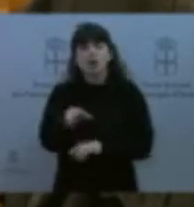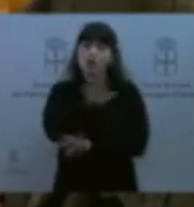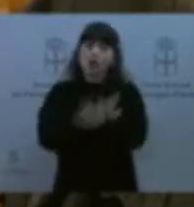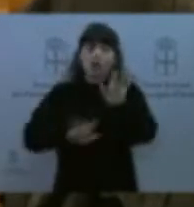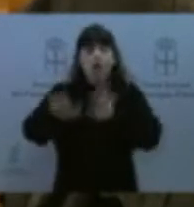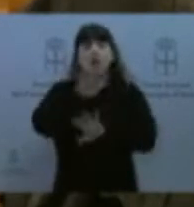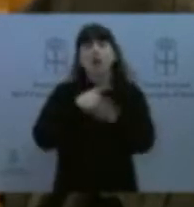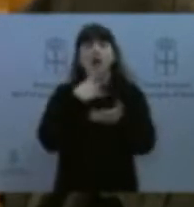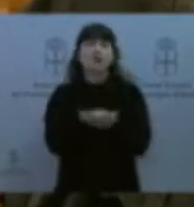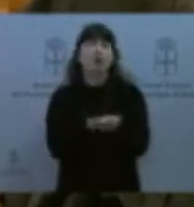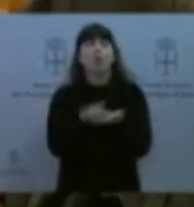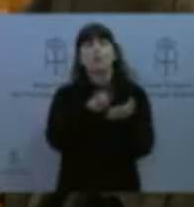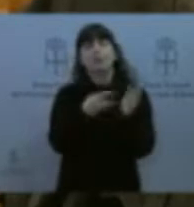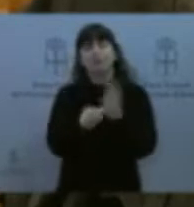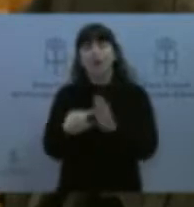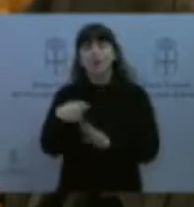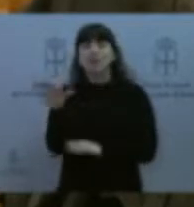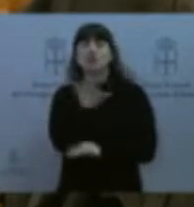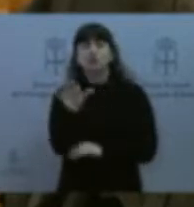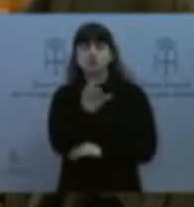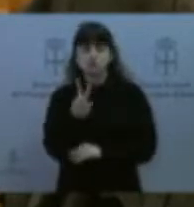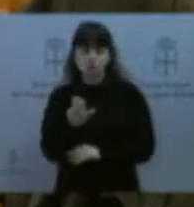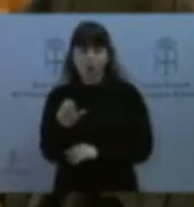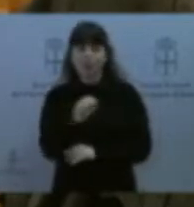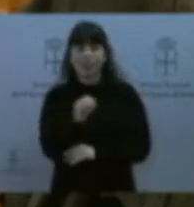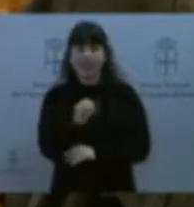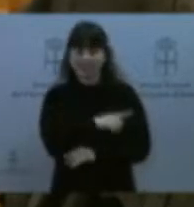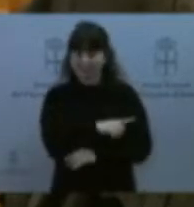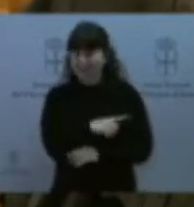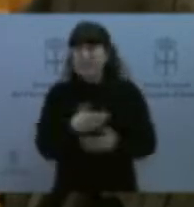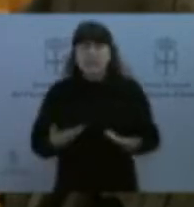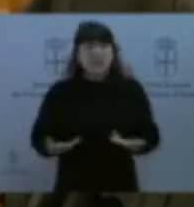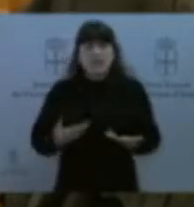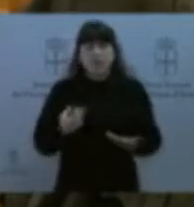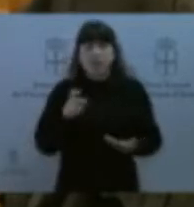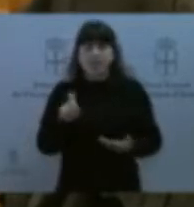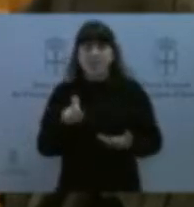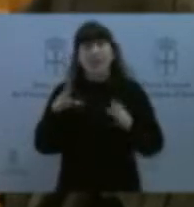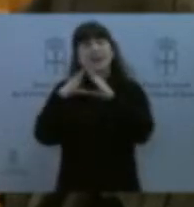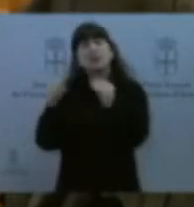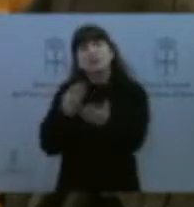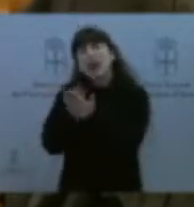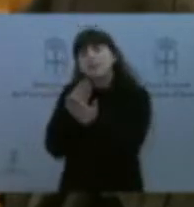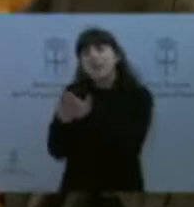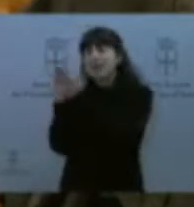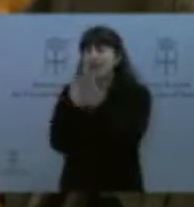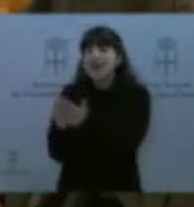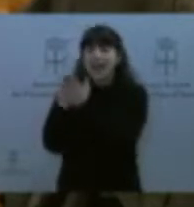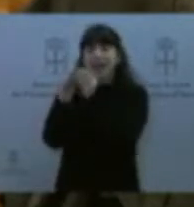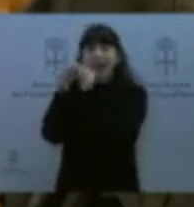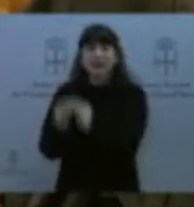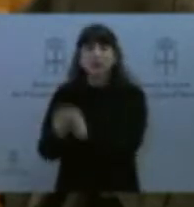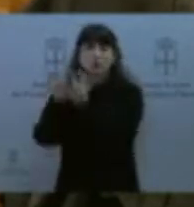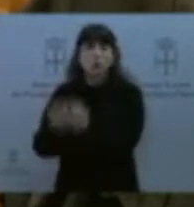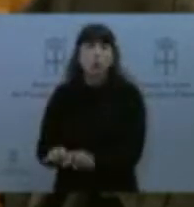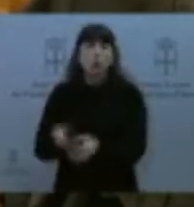hacía falta encargar un estudio a la universidad para saber que esto tenía que estar cubierto, igual que no hacía falta encargar un